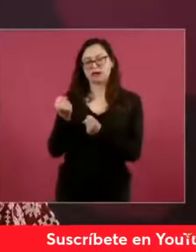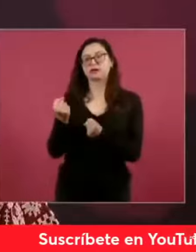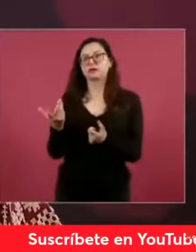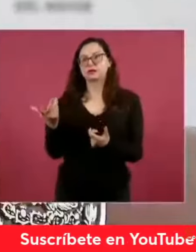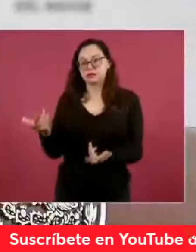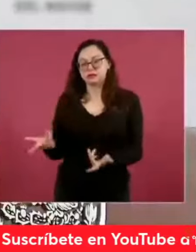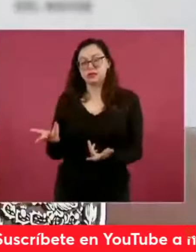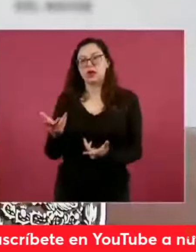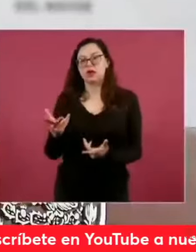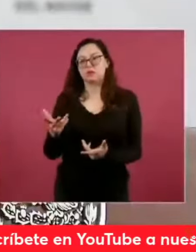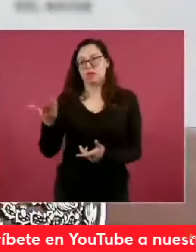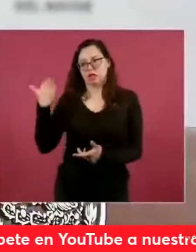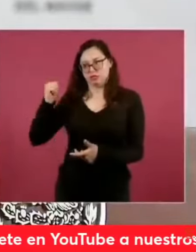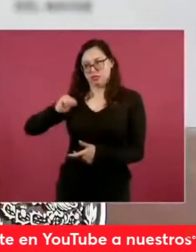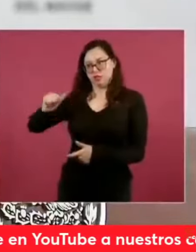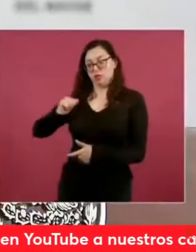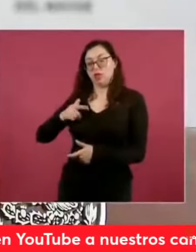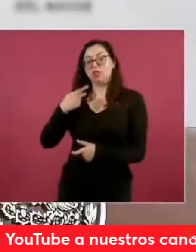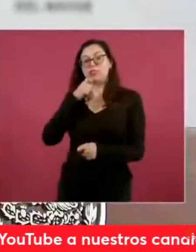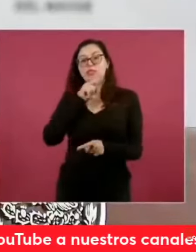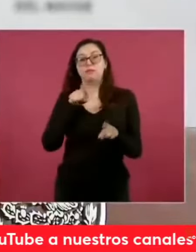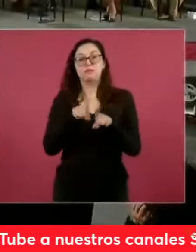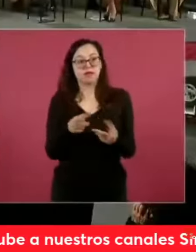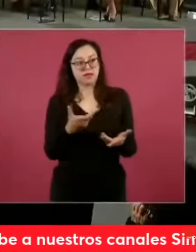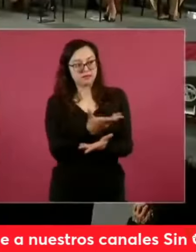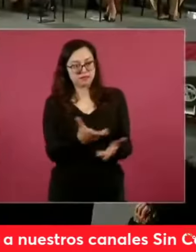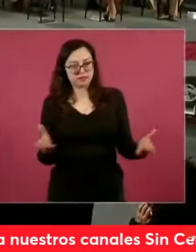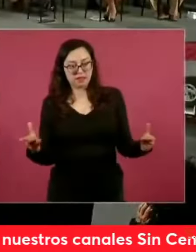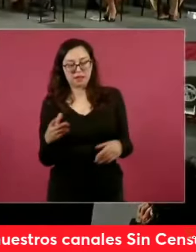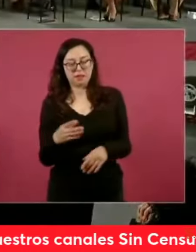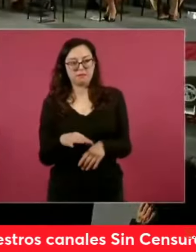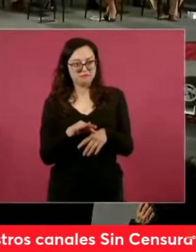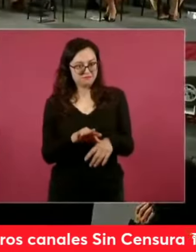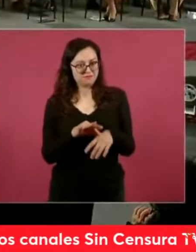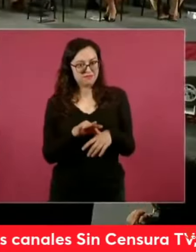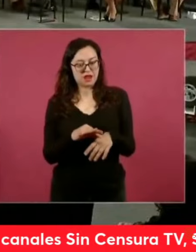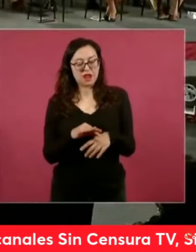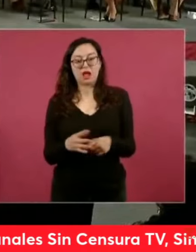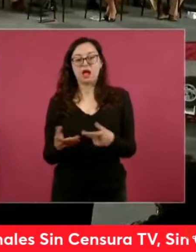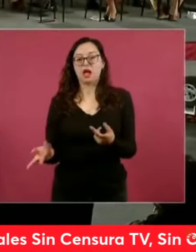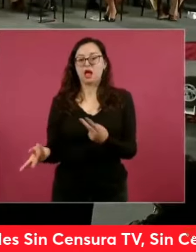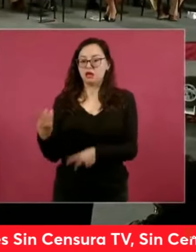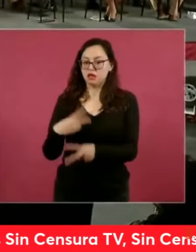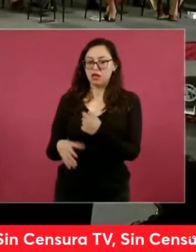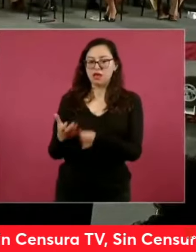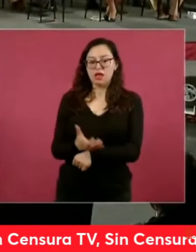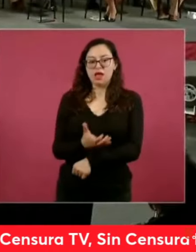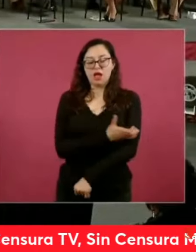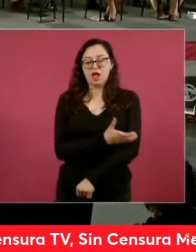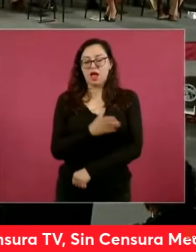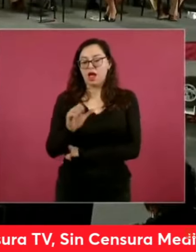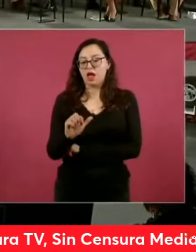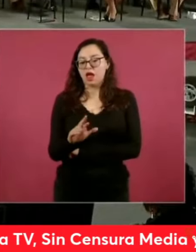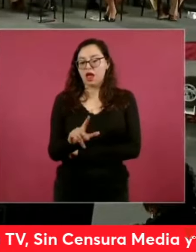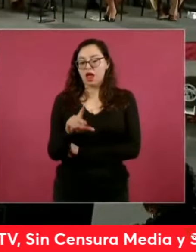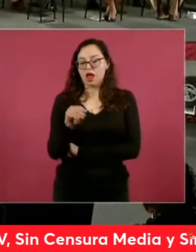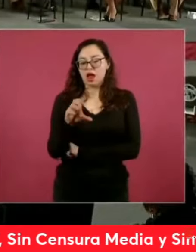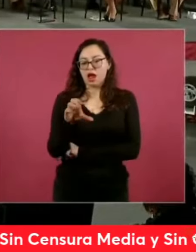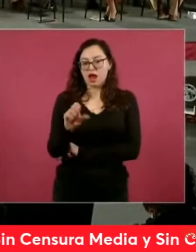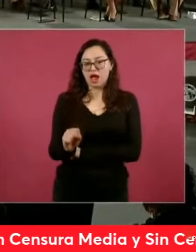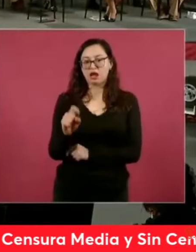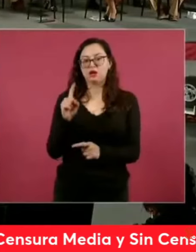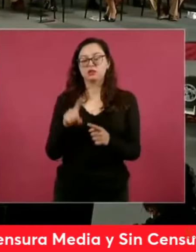aquí enfrente. Va a estar en este micrófono Carlos Ruiz Abreu, director general del Archivo General